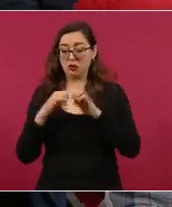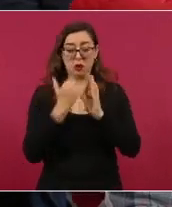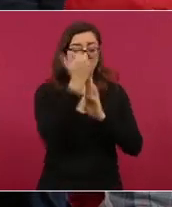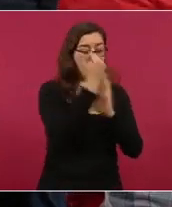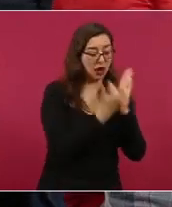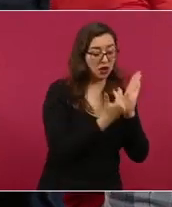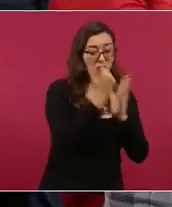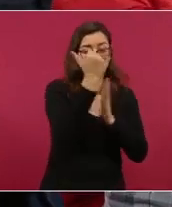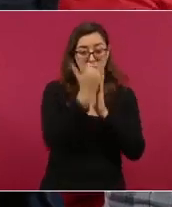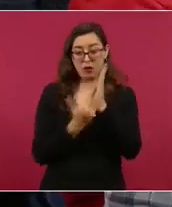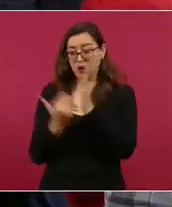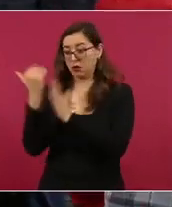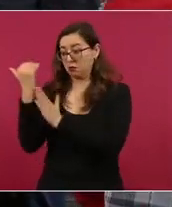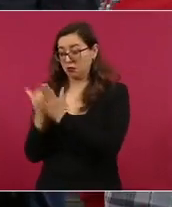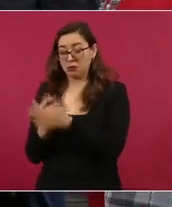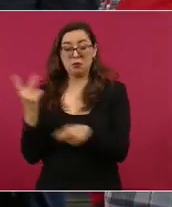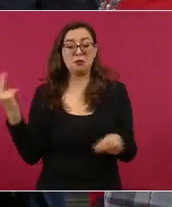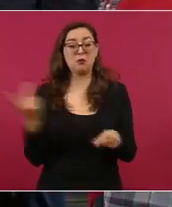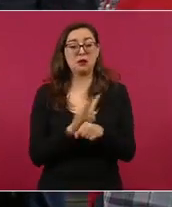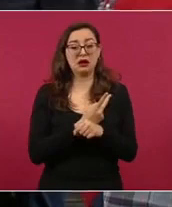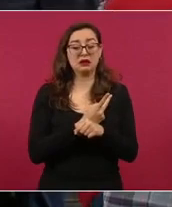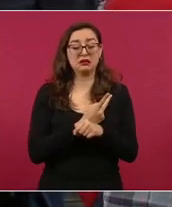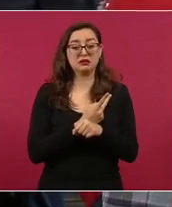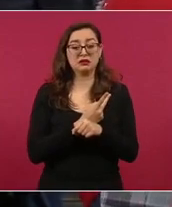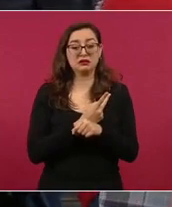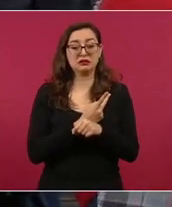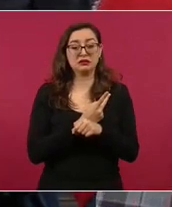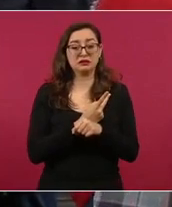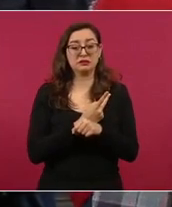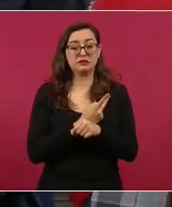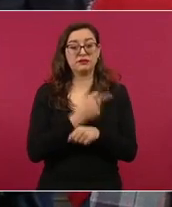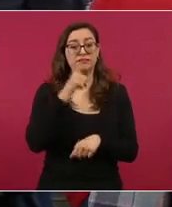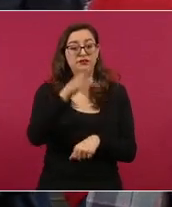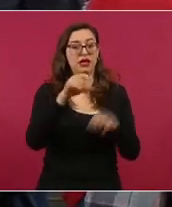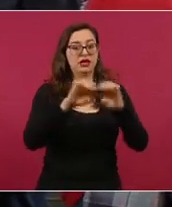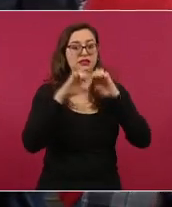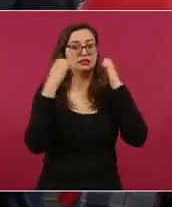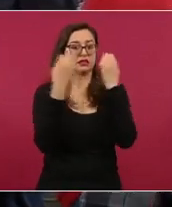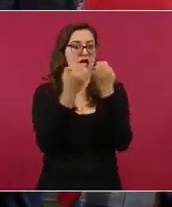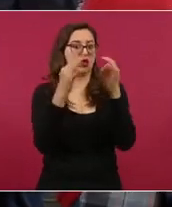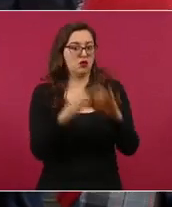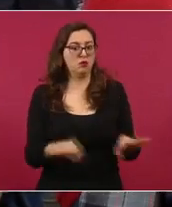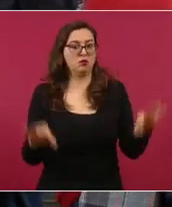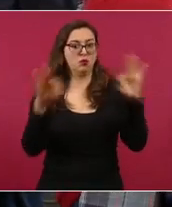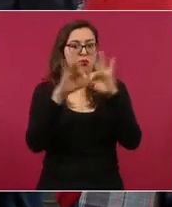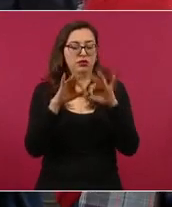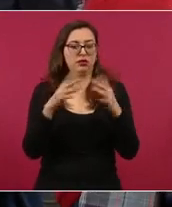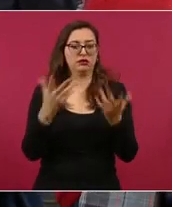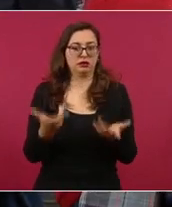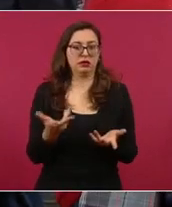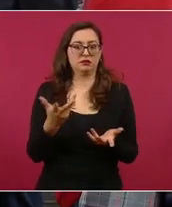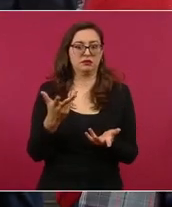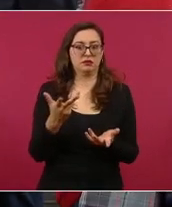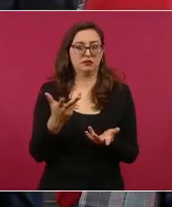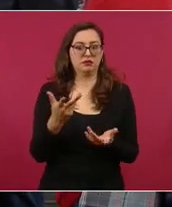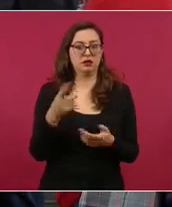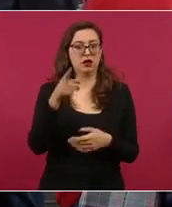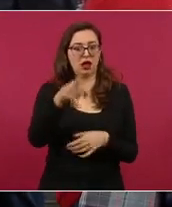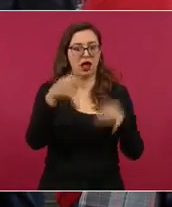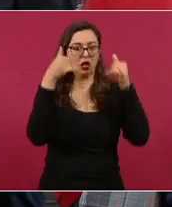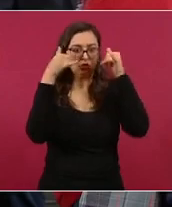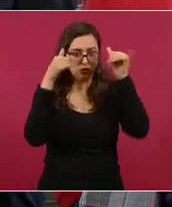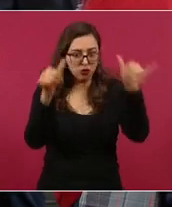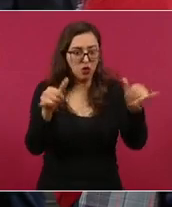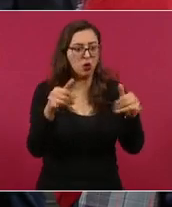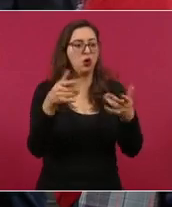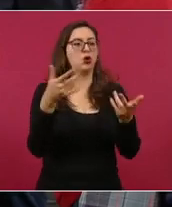ascenso, ese cuaderno de cargos quita que estadios importantes como el Estadio Azulgrana en la capital, el de los Toros del Atlético